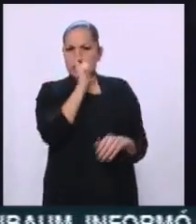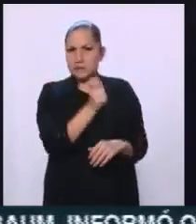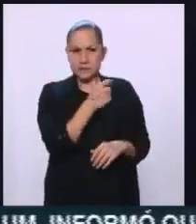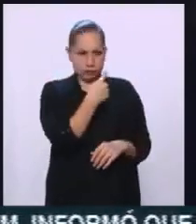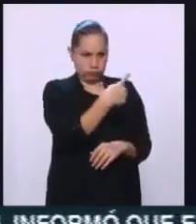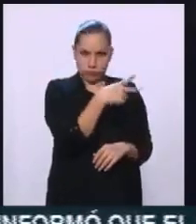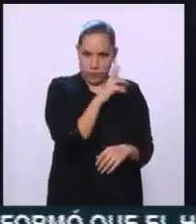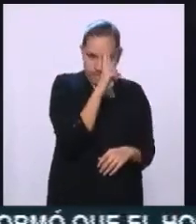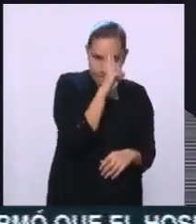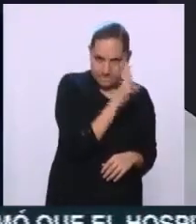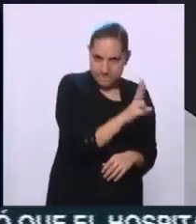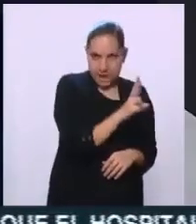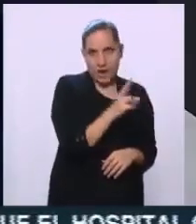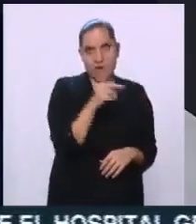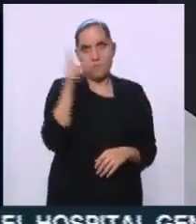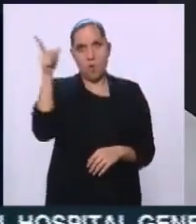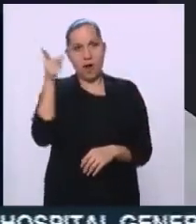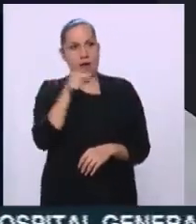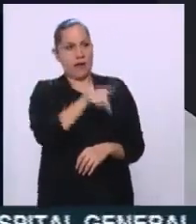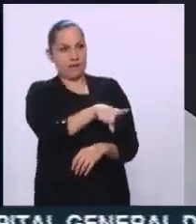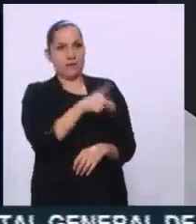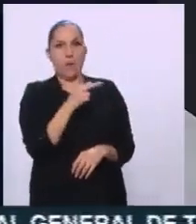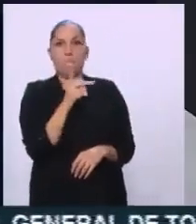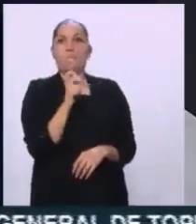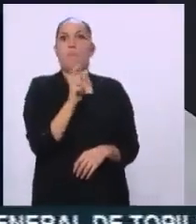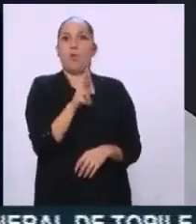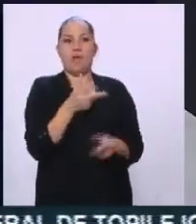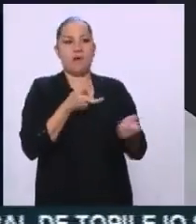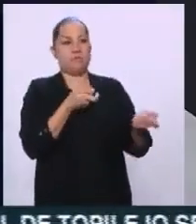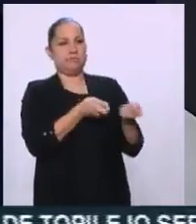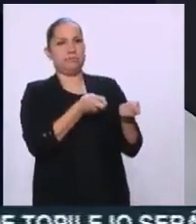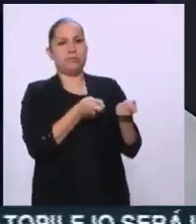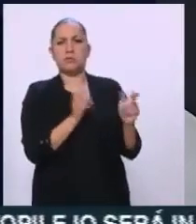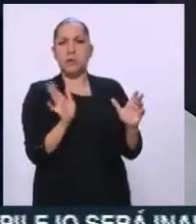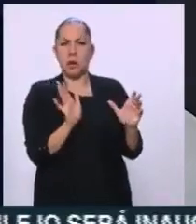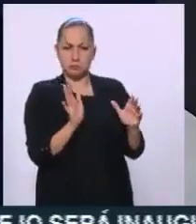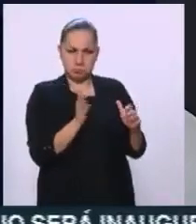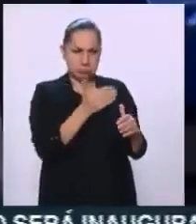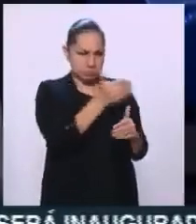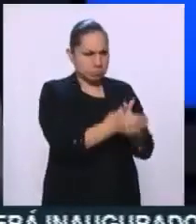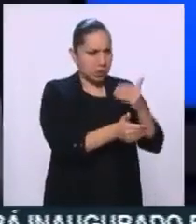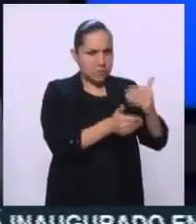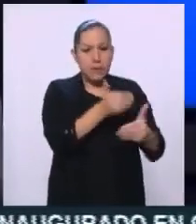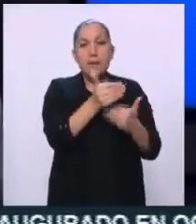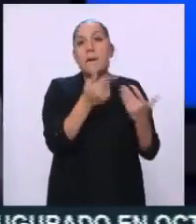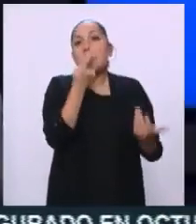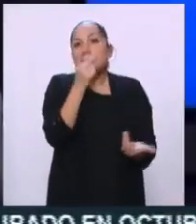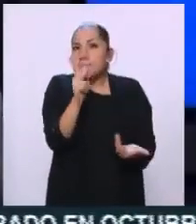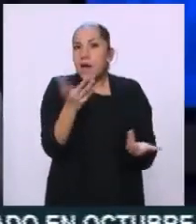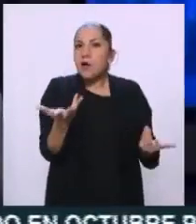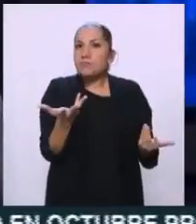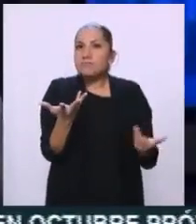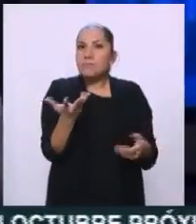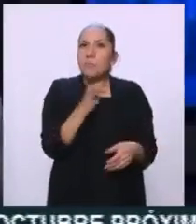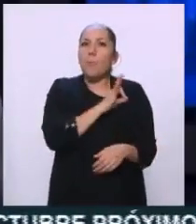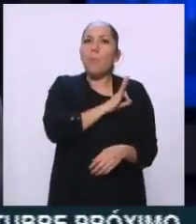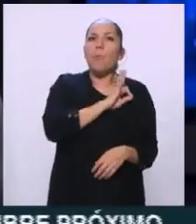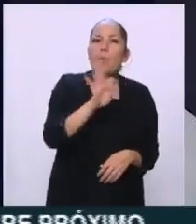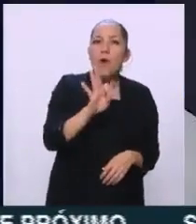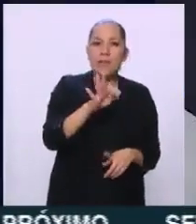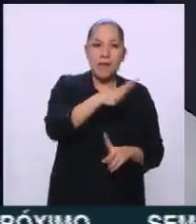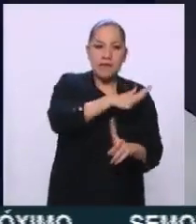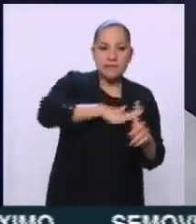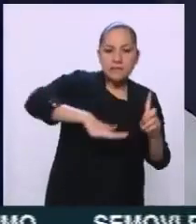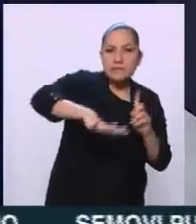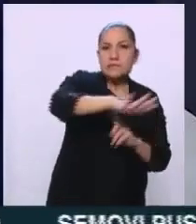del poder. De todas maneras se abren otros escenarios y existen otros riesgos. El riesgo, por ejemplo, de